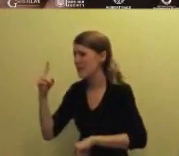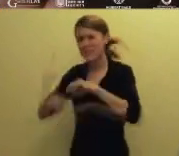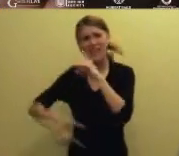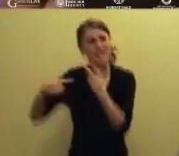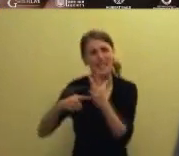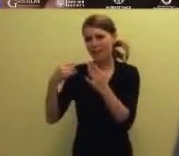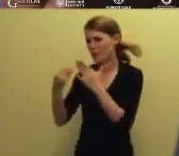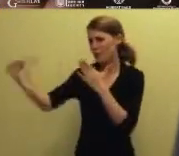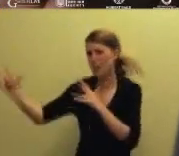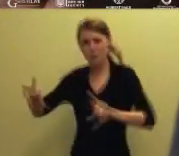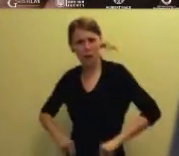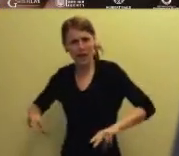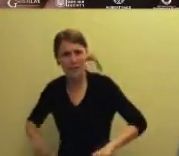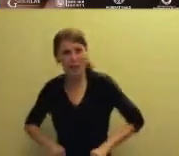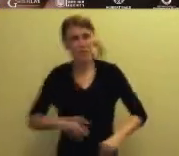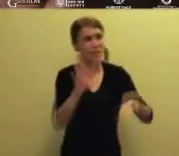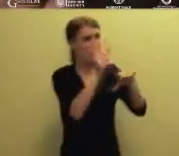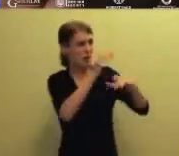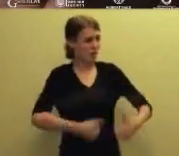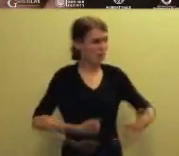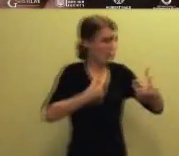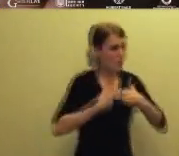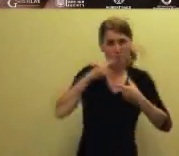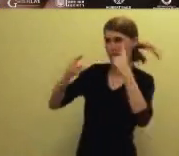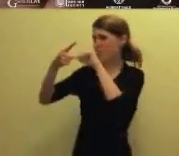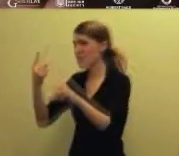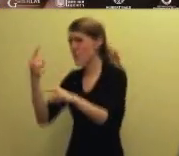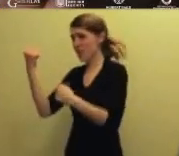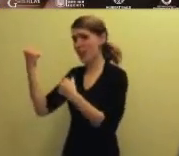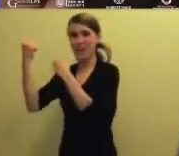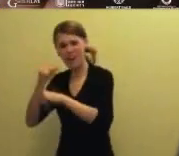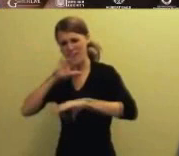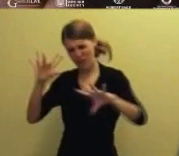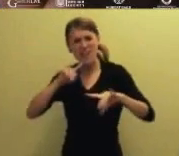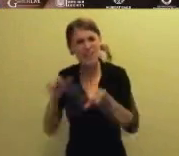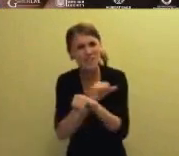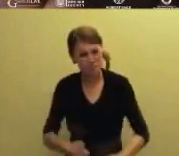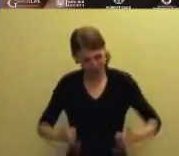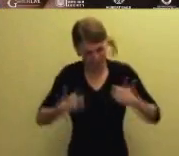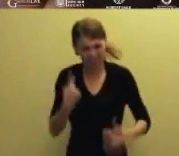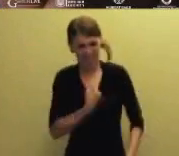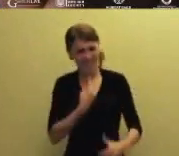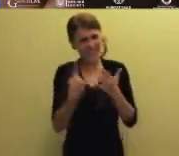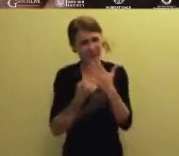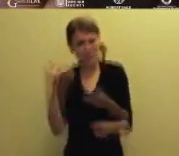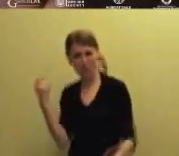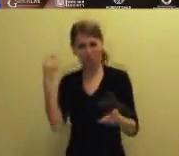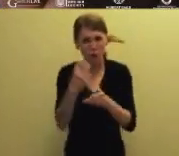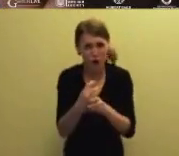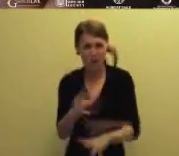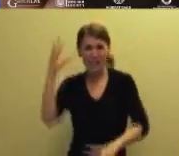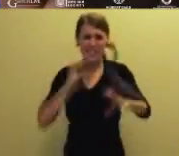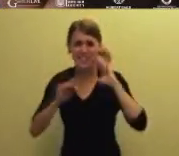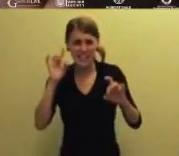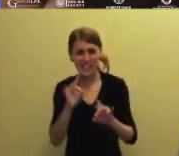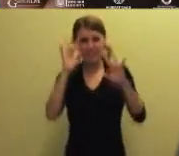no sencillamente no no para lo que nos cuentan no para que nos están enseñando porque nos habla de un chaval que lleva